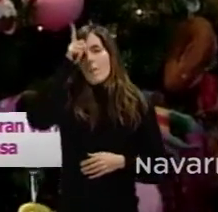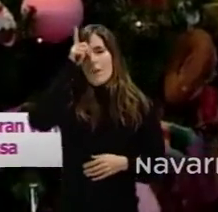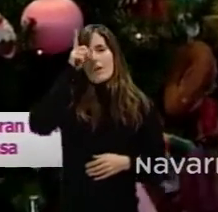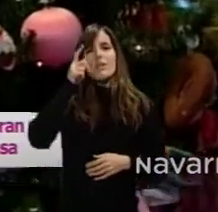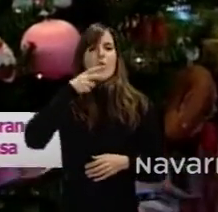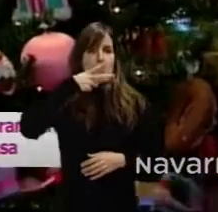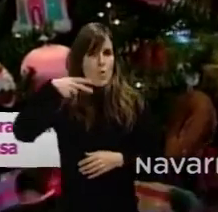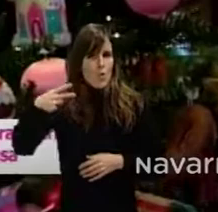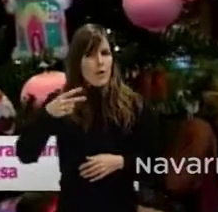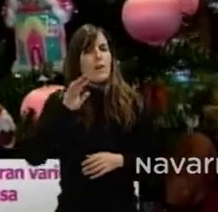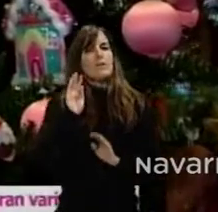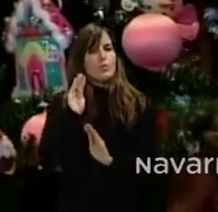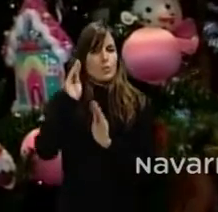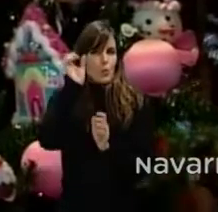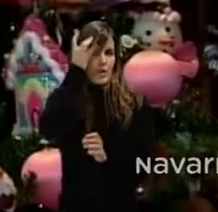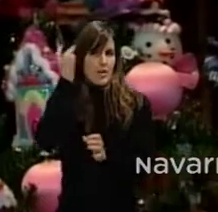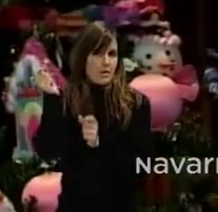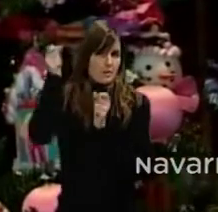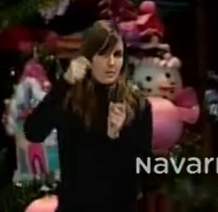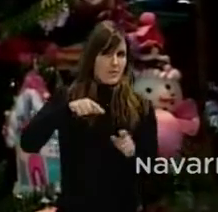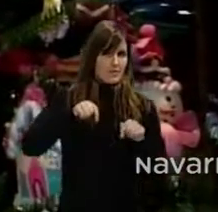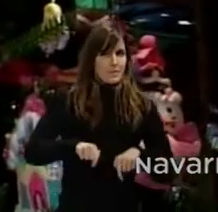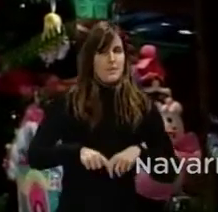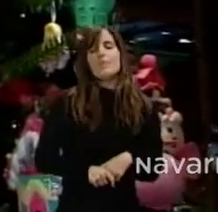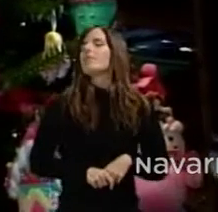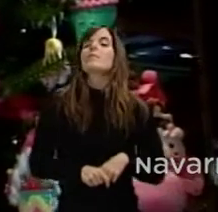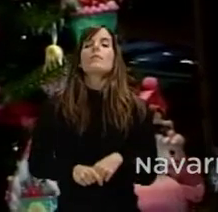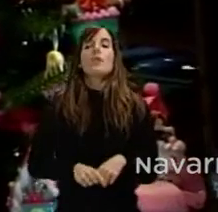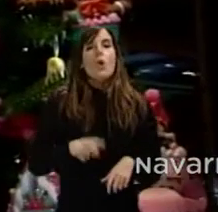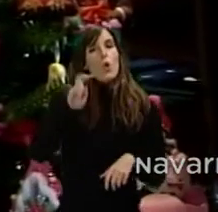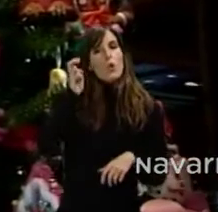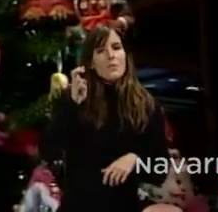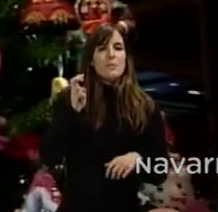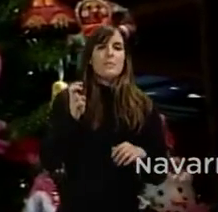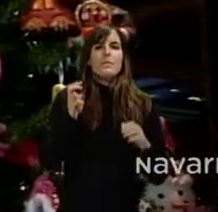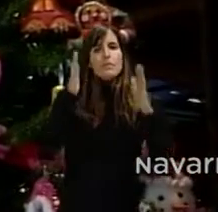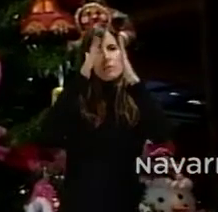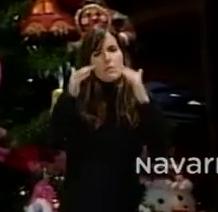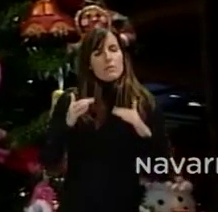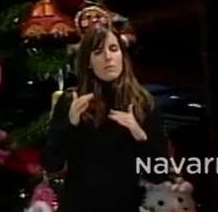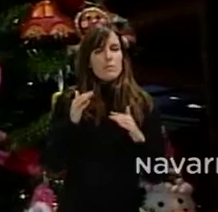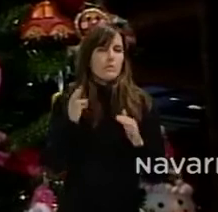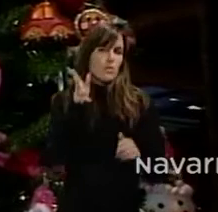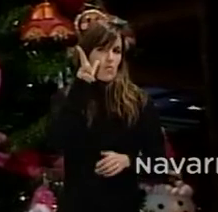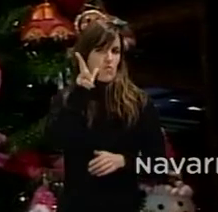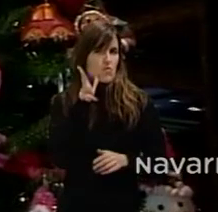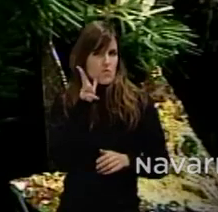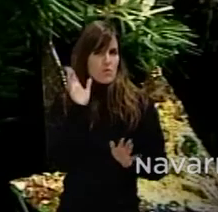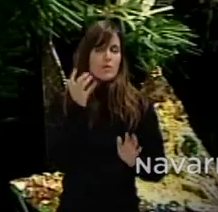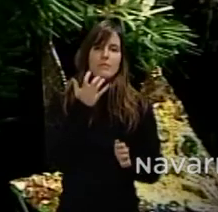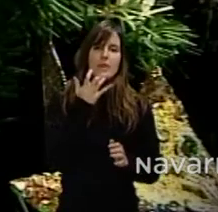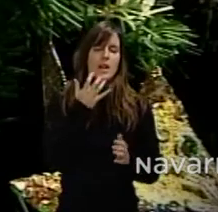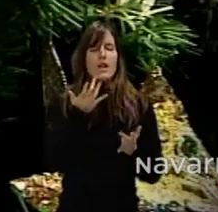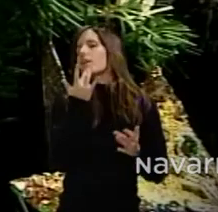Navidad que hemos hecho ha sido por ejemplo la de Super Glamour cristales marcos